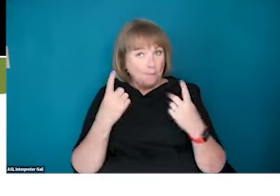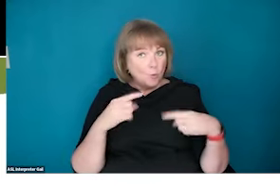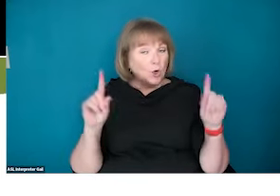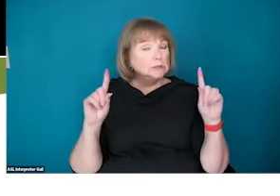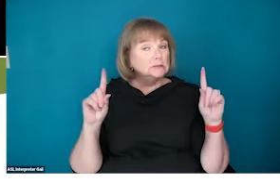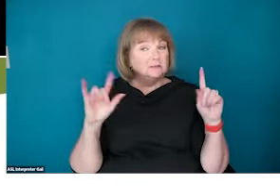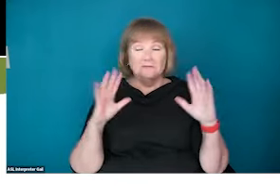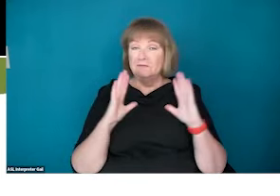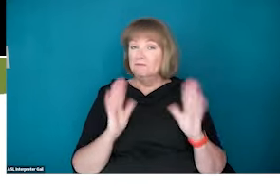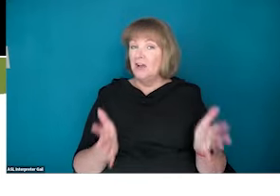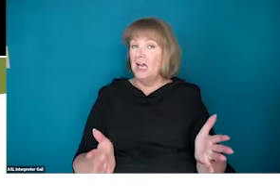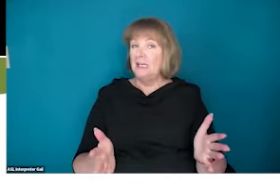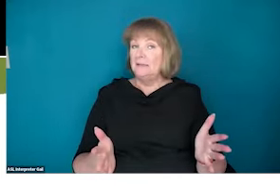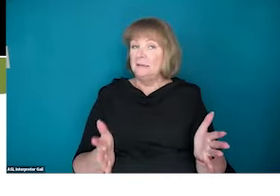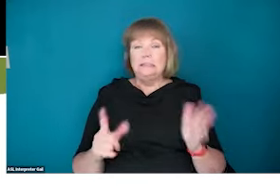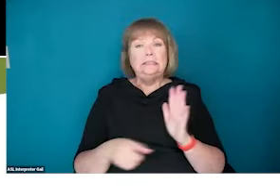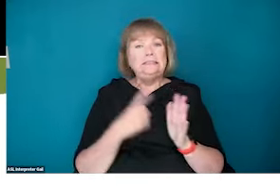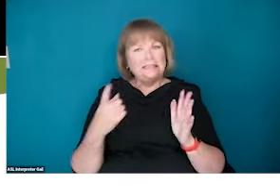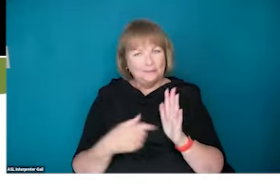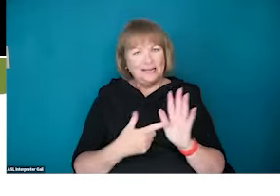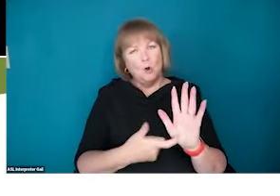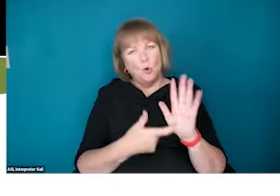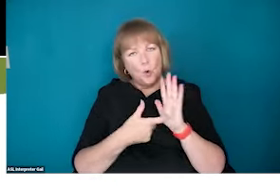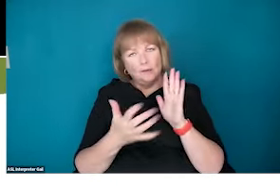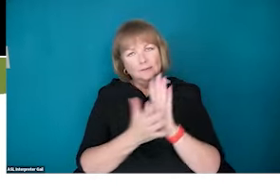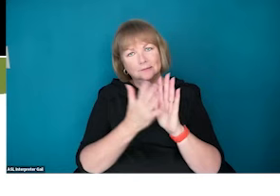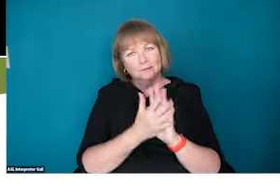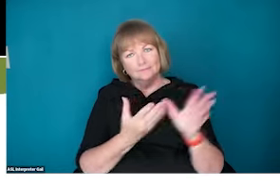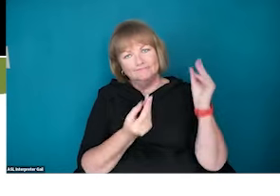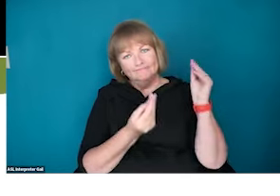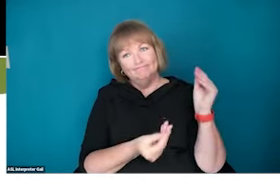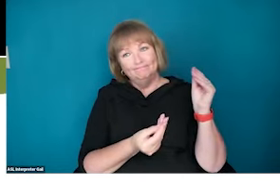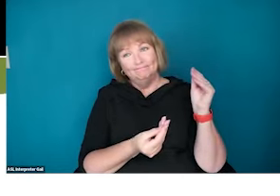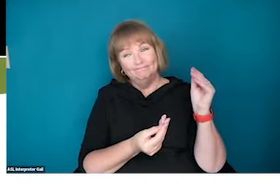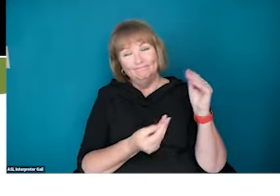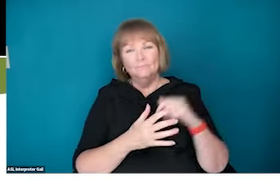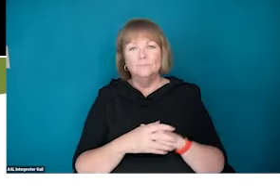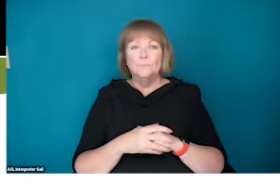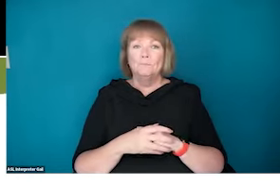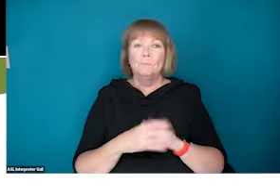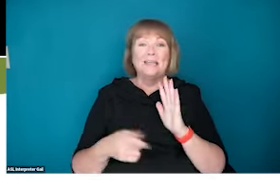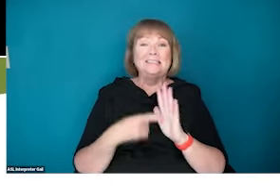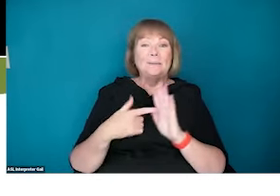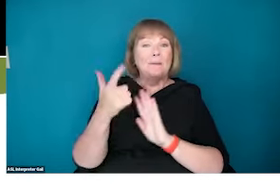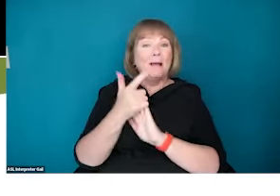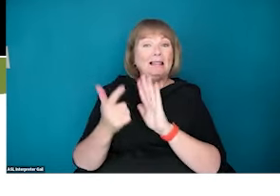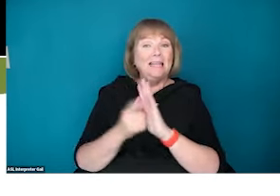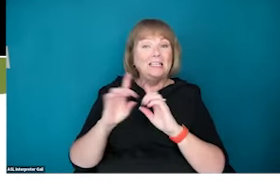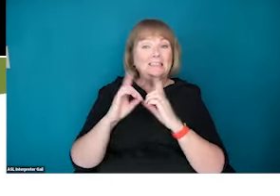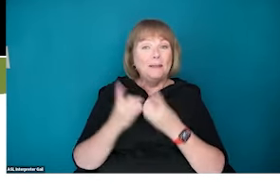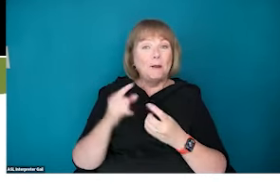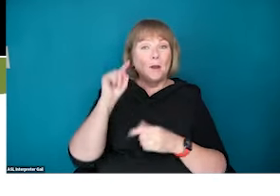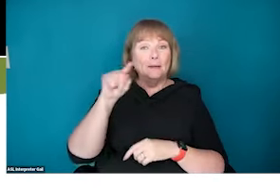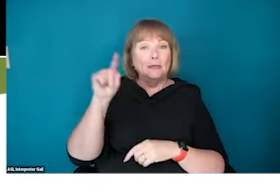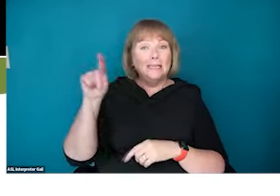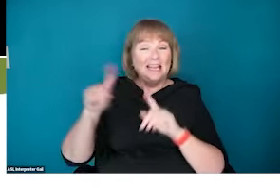Algunas veces algunas instituciones tienen unos requerimientos un poquito más específicos con respecto a dar liberación de información o formas de